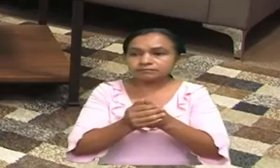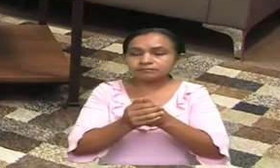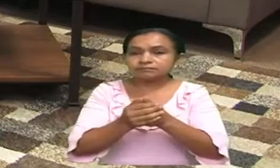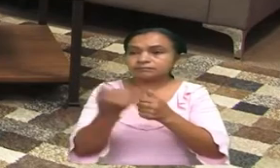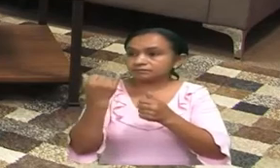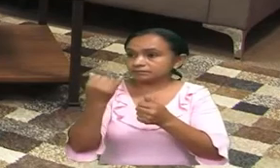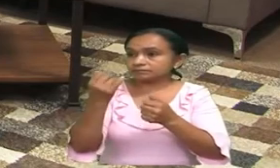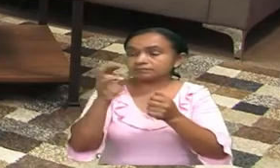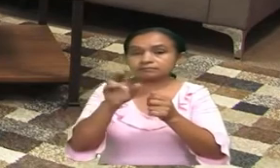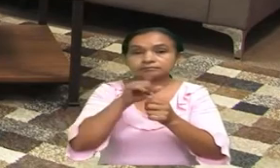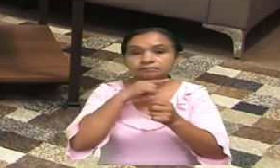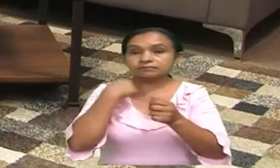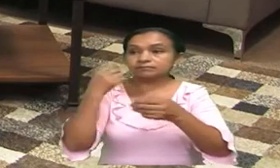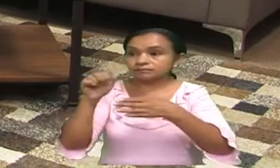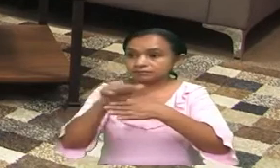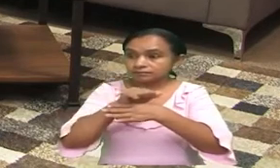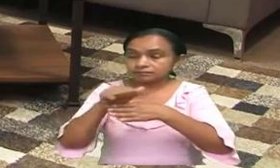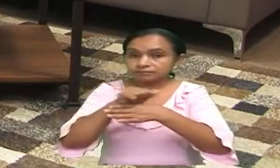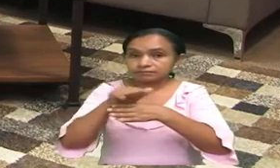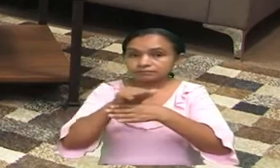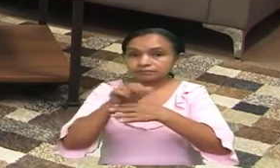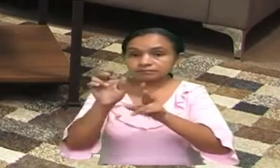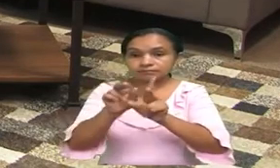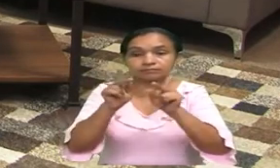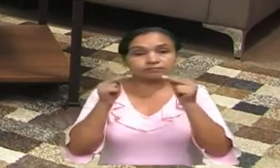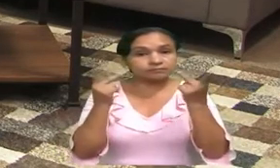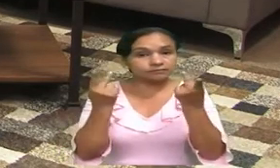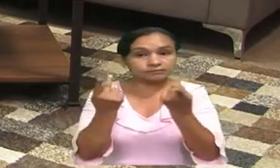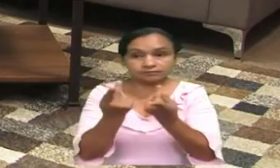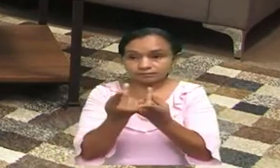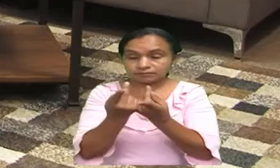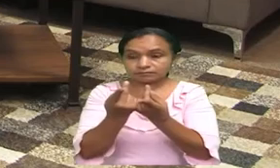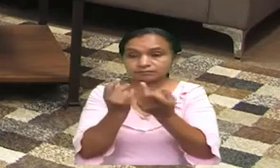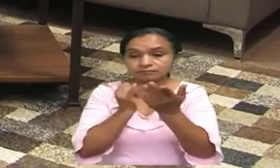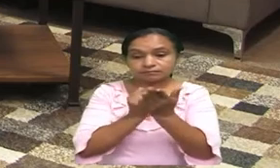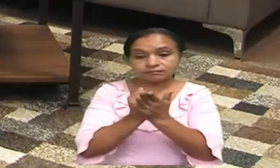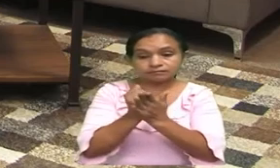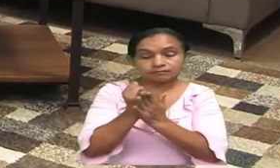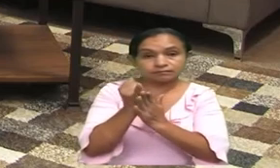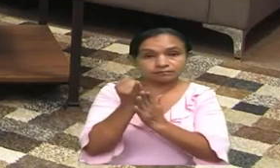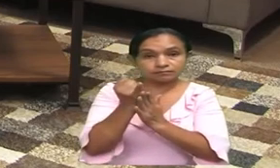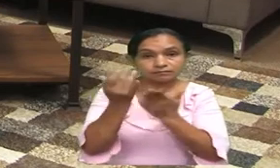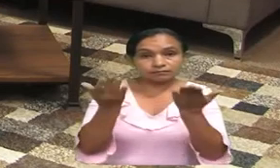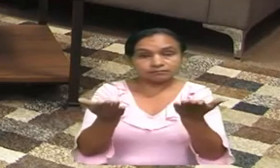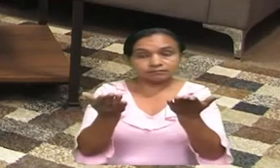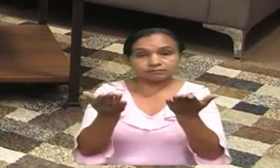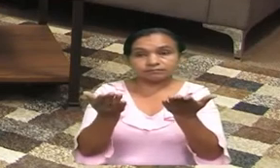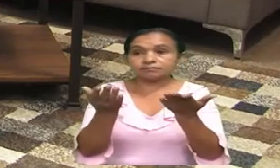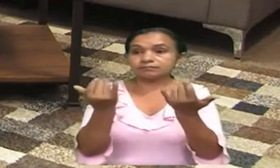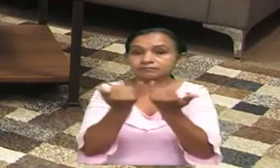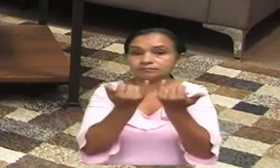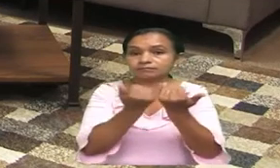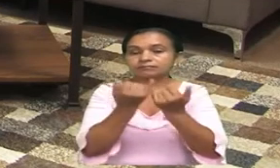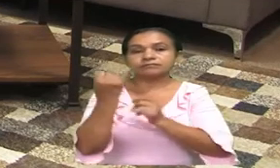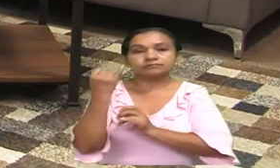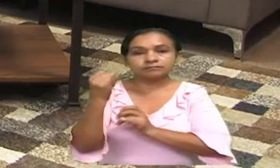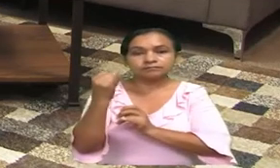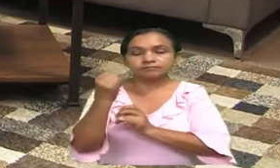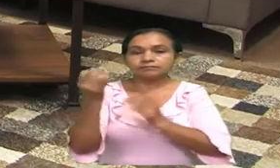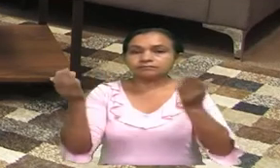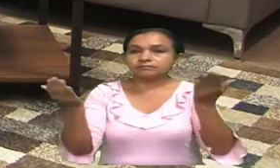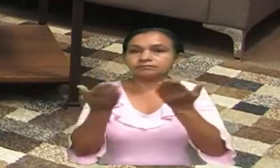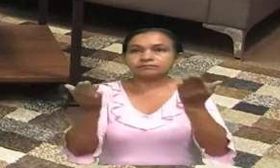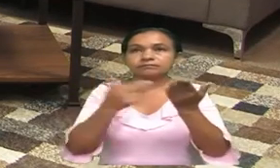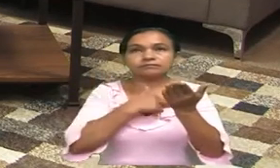también en una realidad práctica en el terreno con las poblaciones investigadas o protagonistas, ¿no? Sí. ¿Cómo vamos